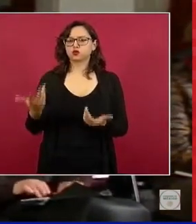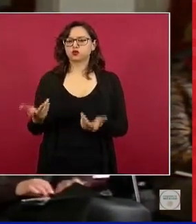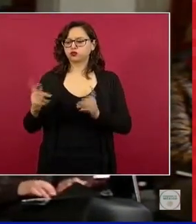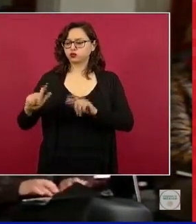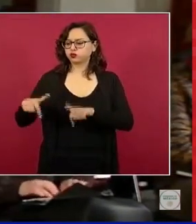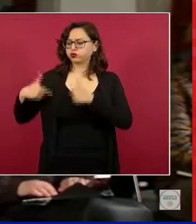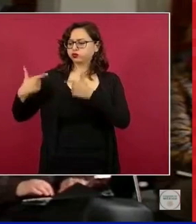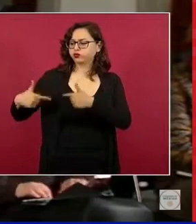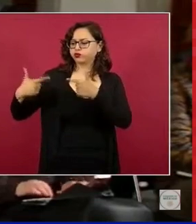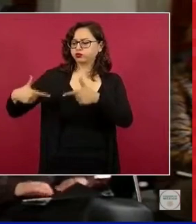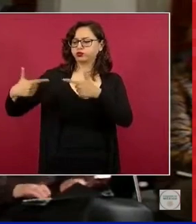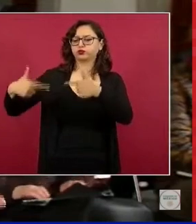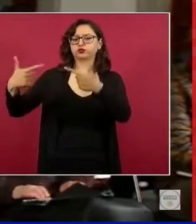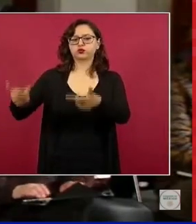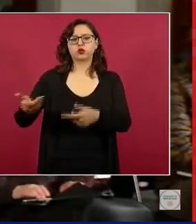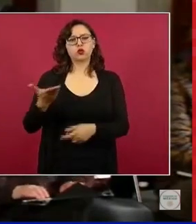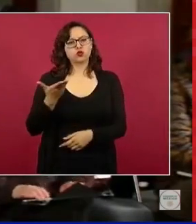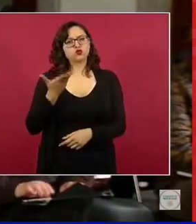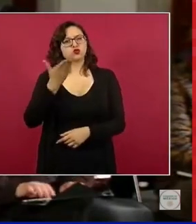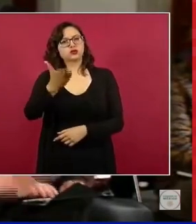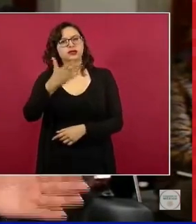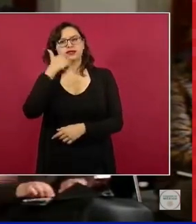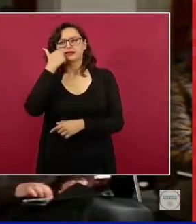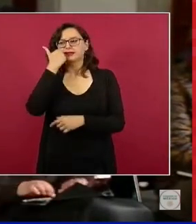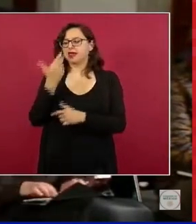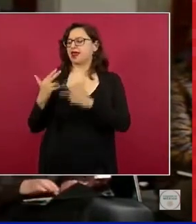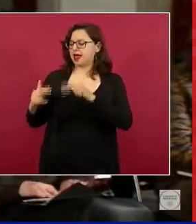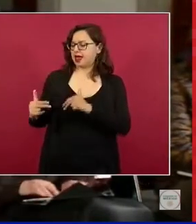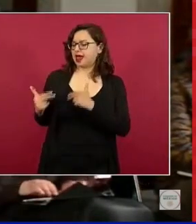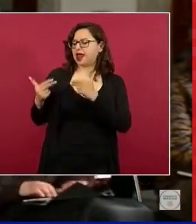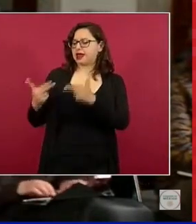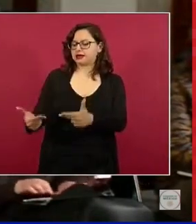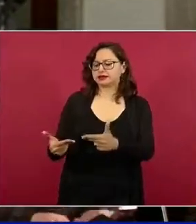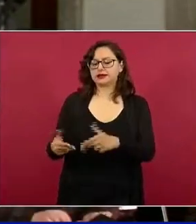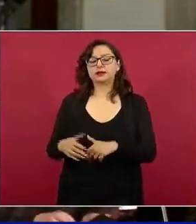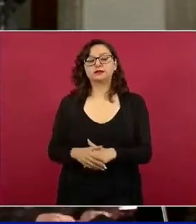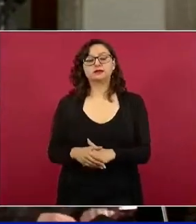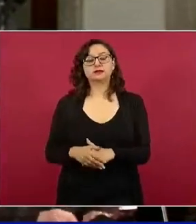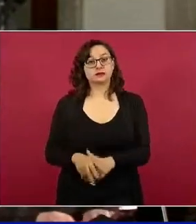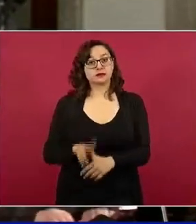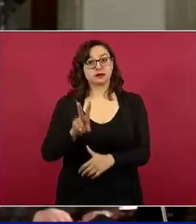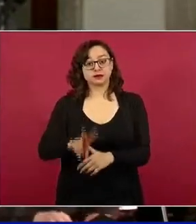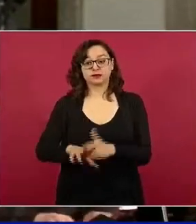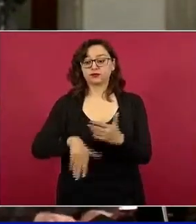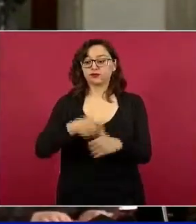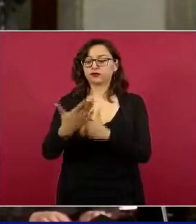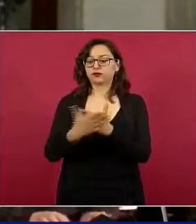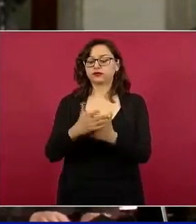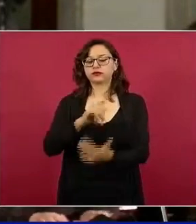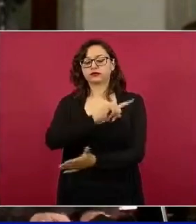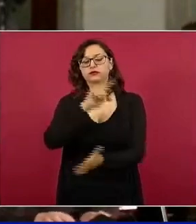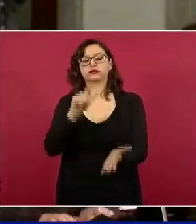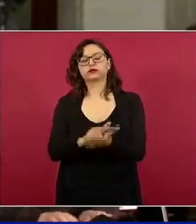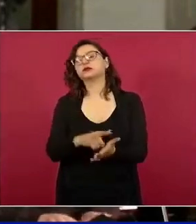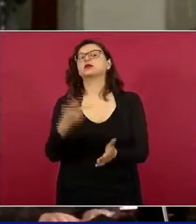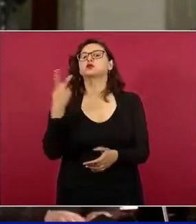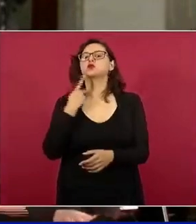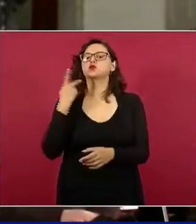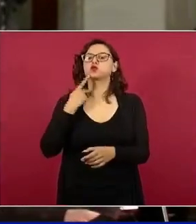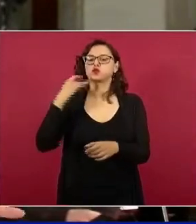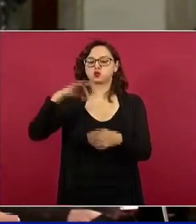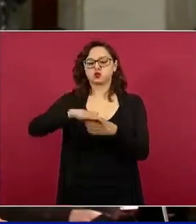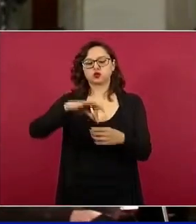términos democráticos? Si bien con la reforma político-electoral se tiene previsto que se atienda esta